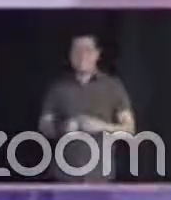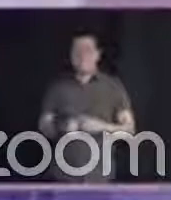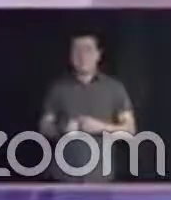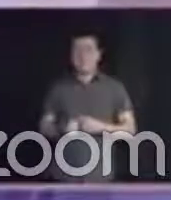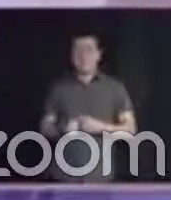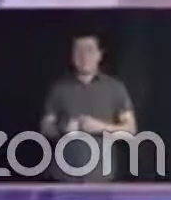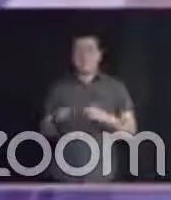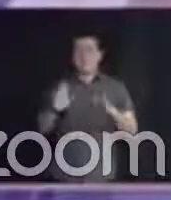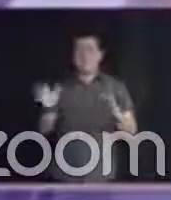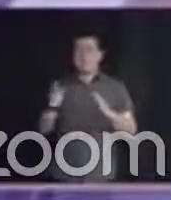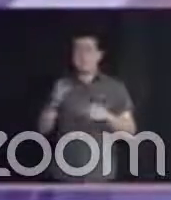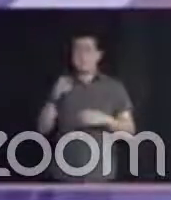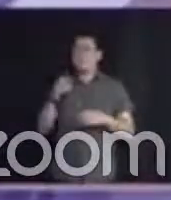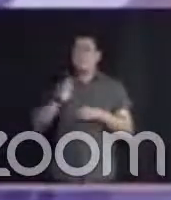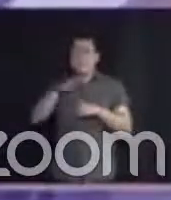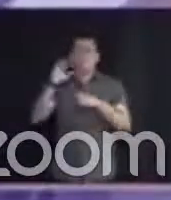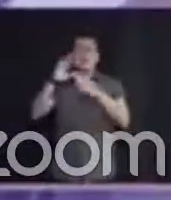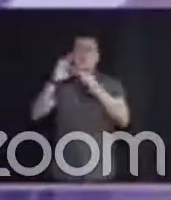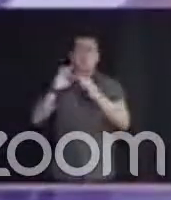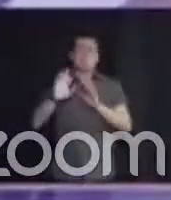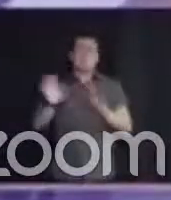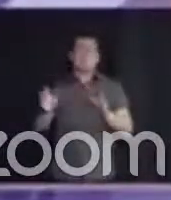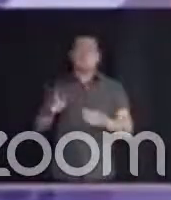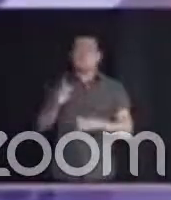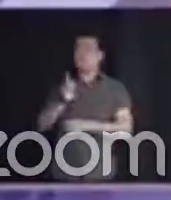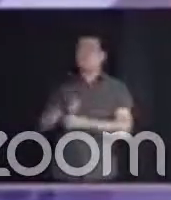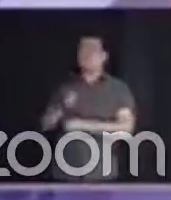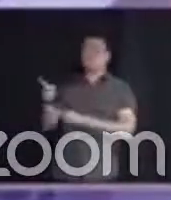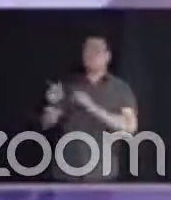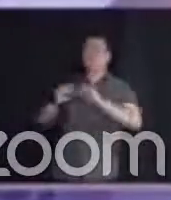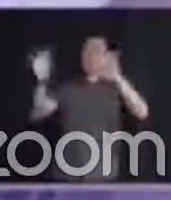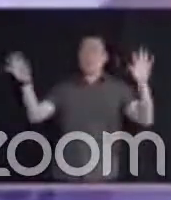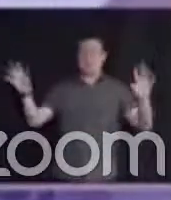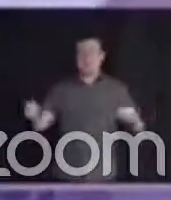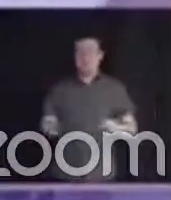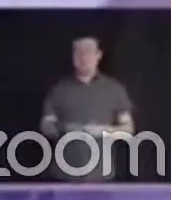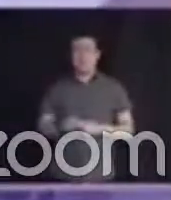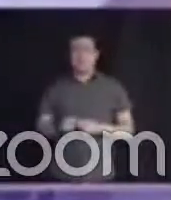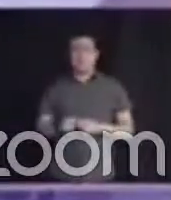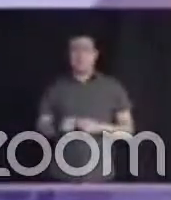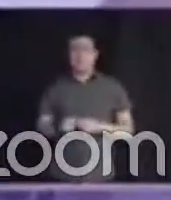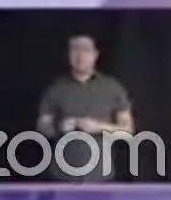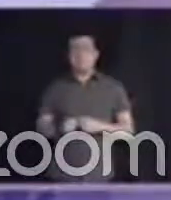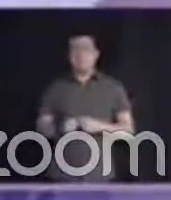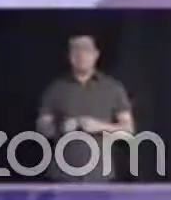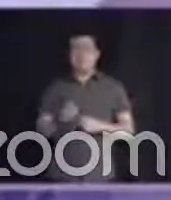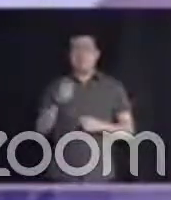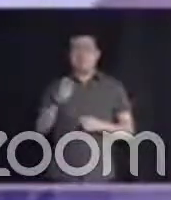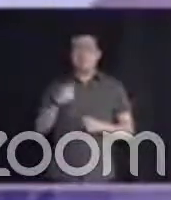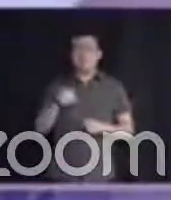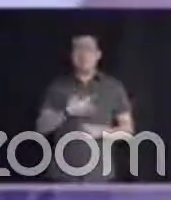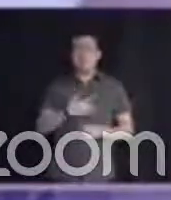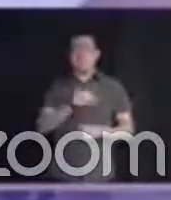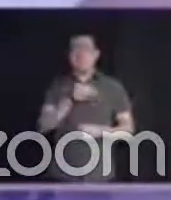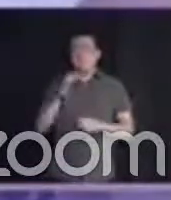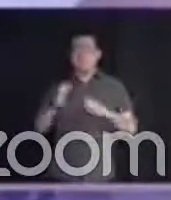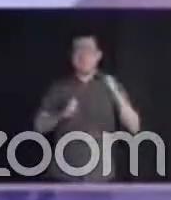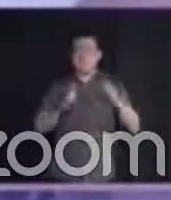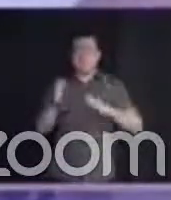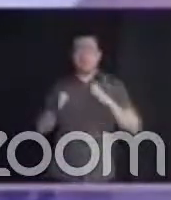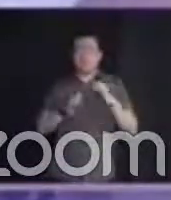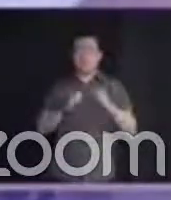Ya no voy a decir más. Creo que quedó clarísimo. Esta es una... Hasta emoción me da. No sé cómo